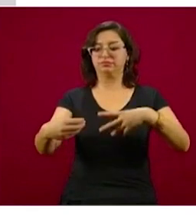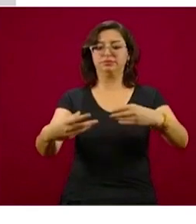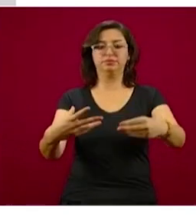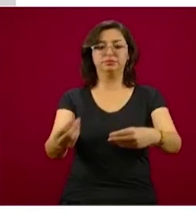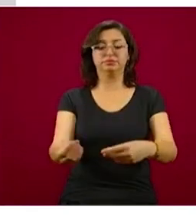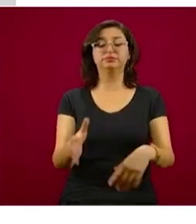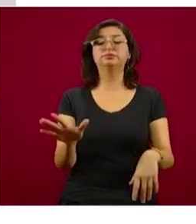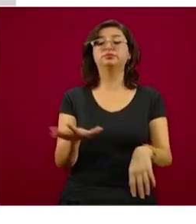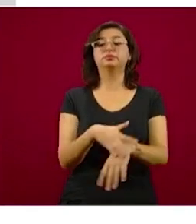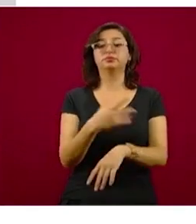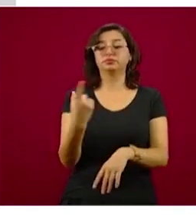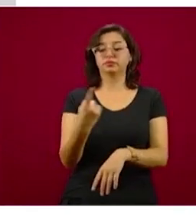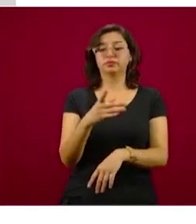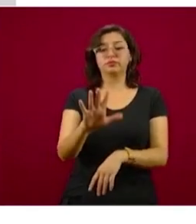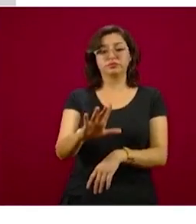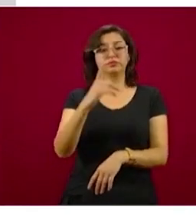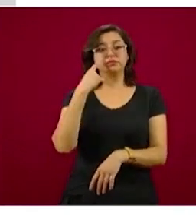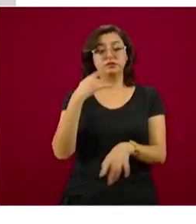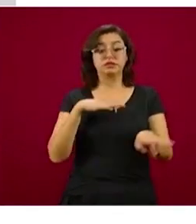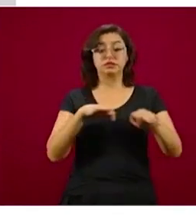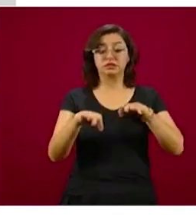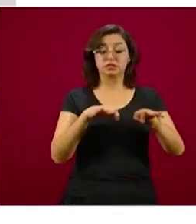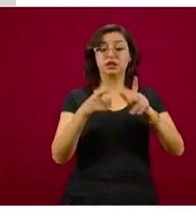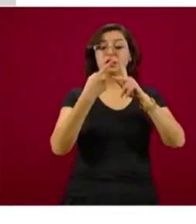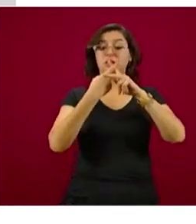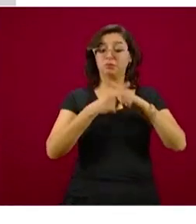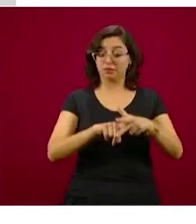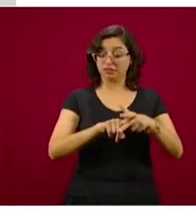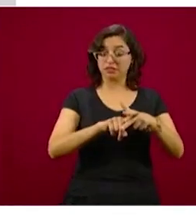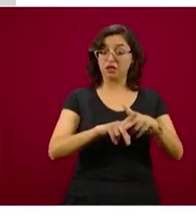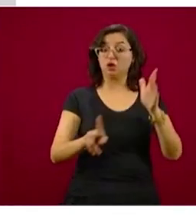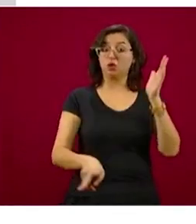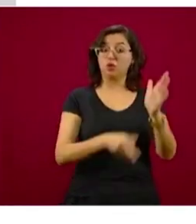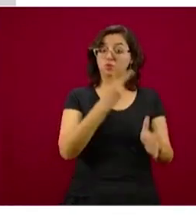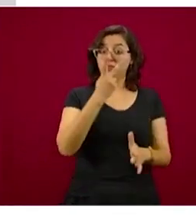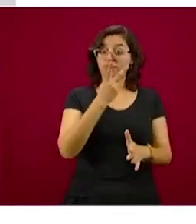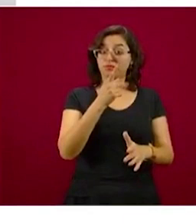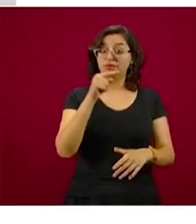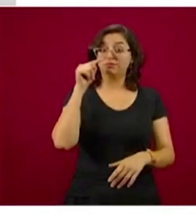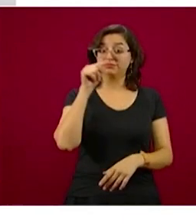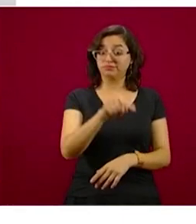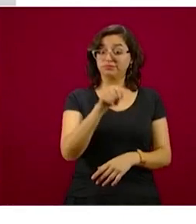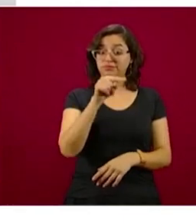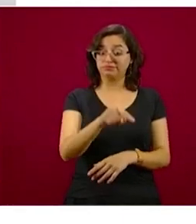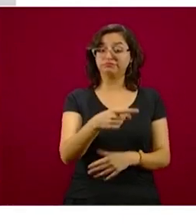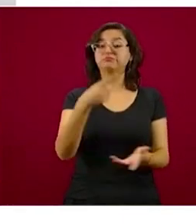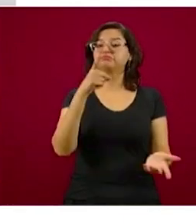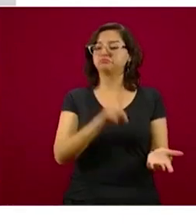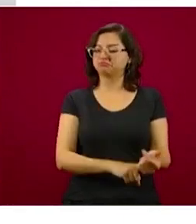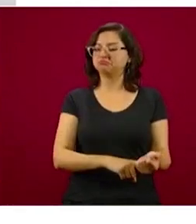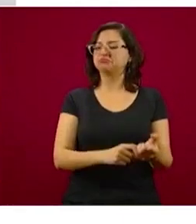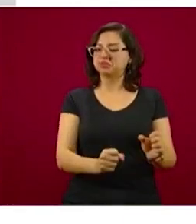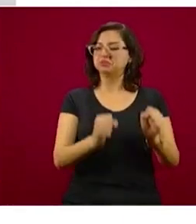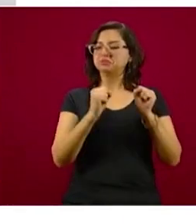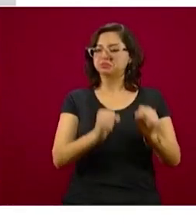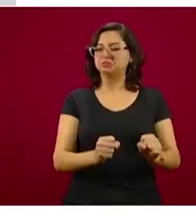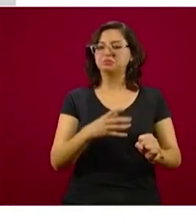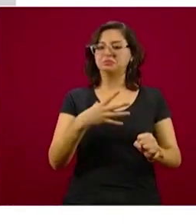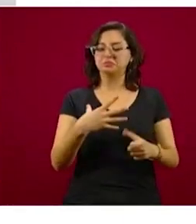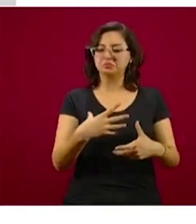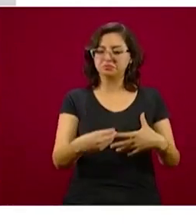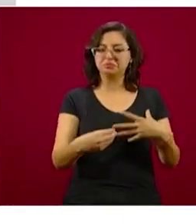el momento en que activamos el trabajo, activamos una cadena muy importante de transmisión, que es